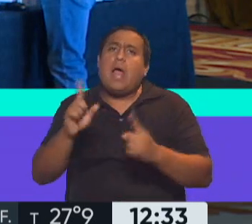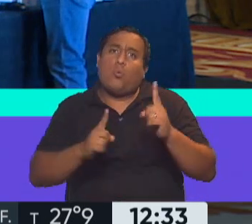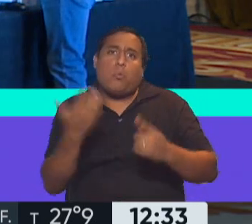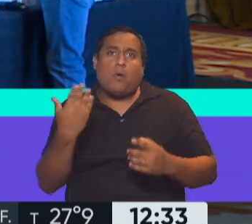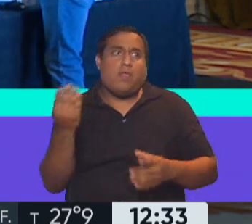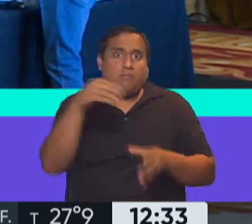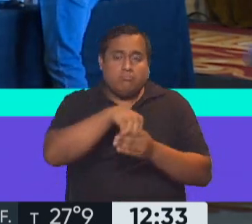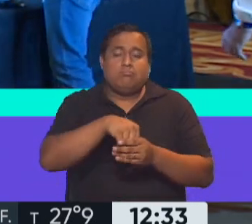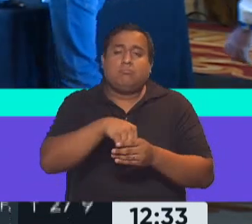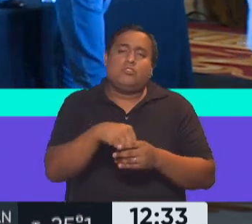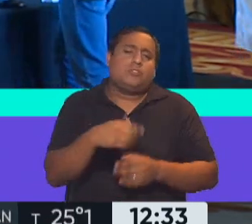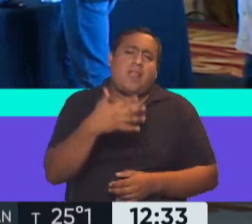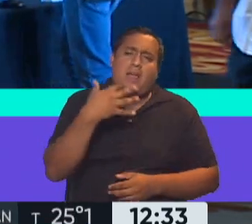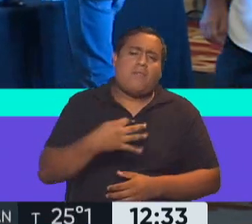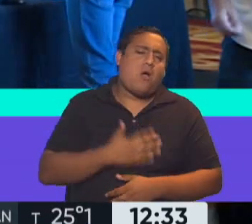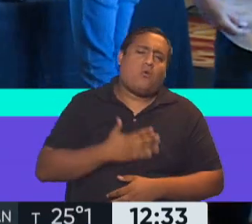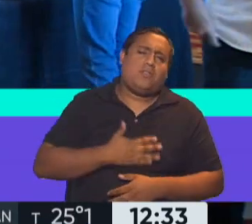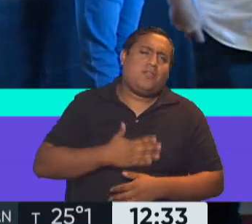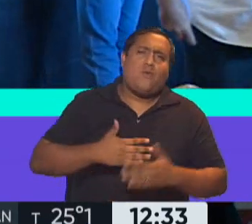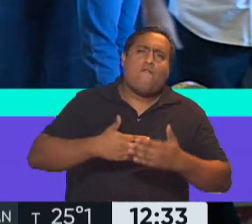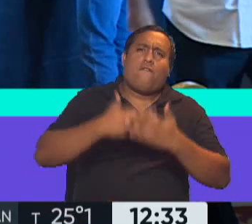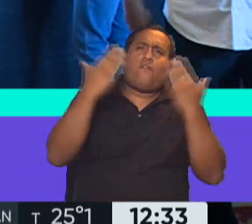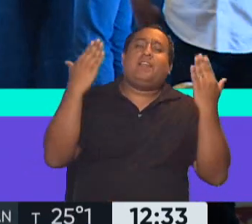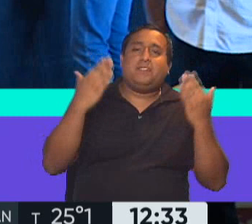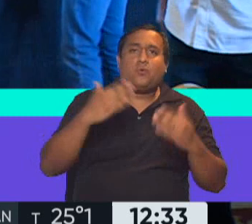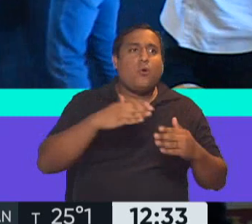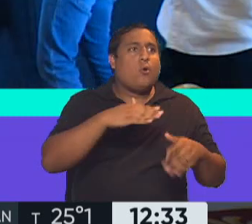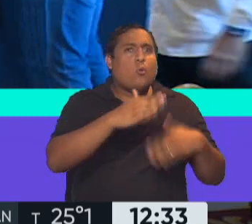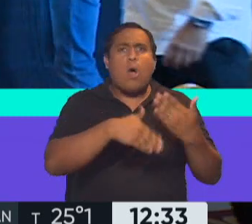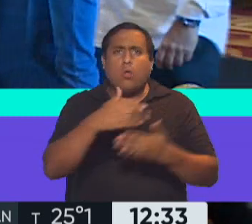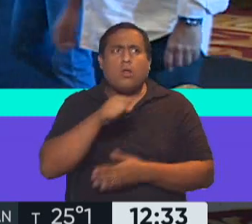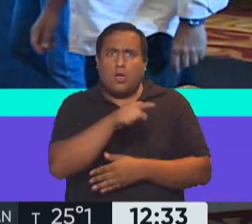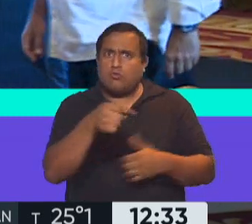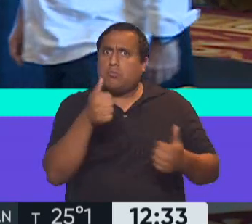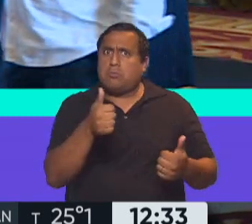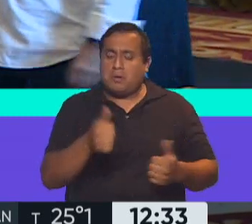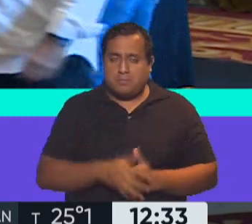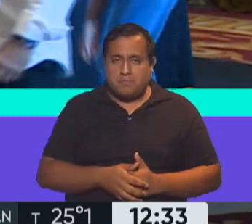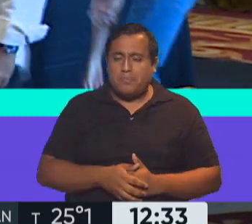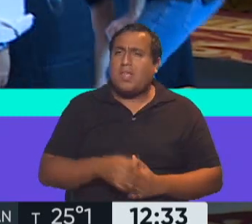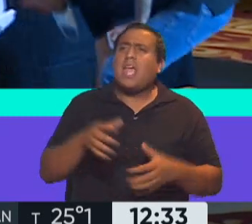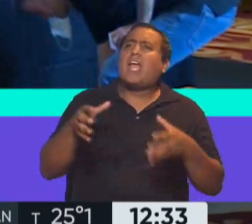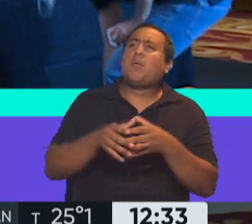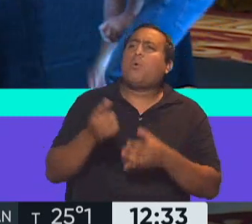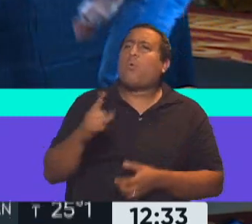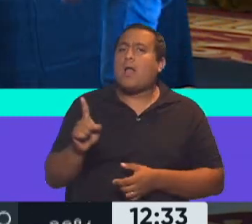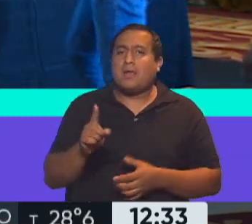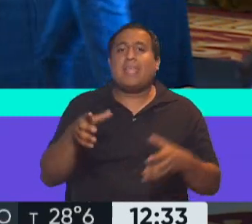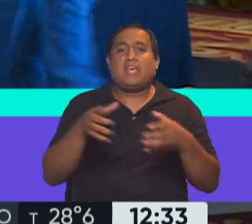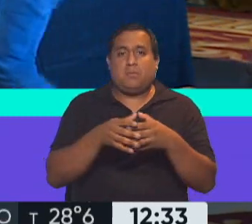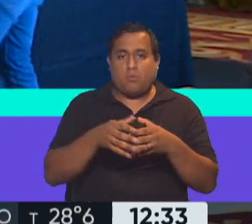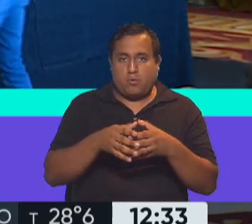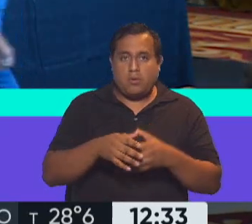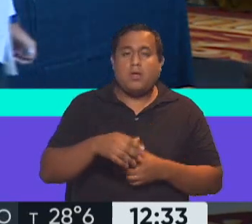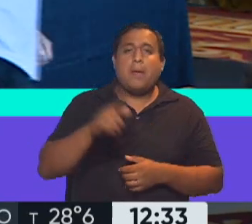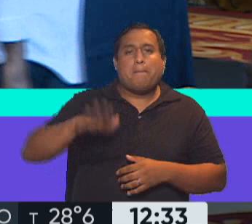estamos contentos, muy contentos y muy feliz de todos los jugadores del presente que estamos teniendo. Guillermo, ¿cuál va a ser el equipo? El equipo, bueno, está